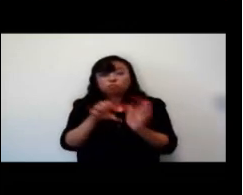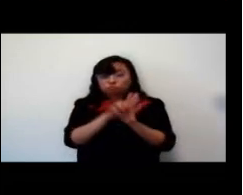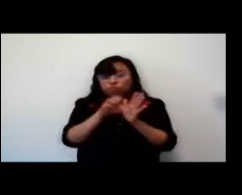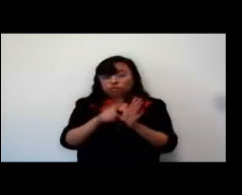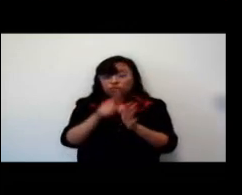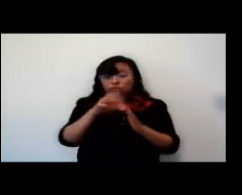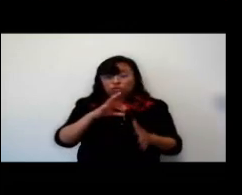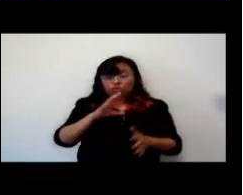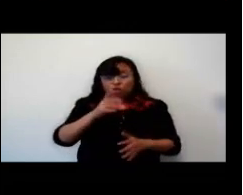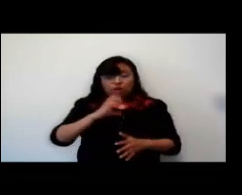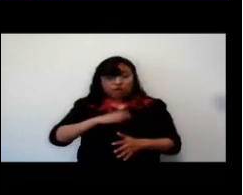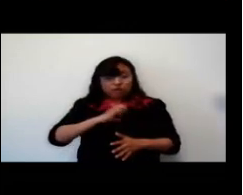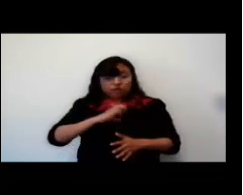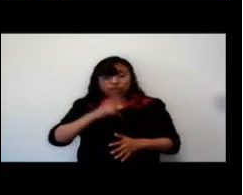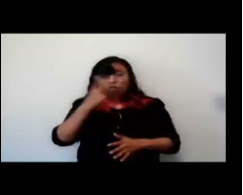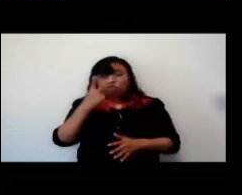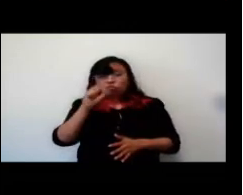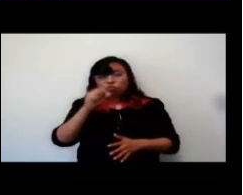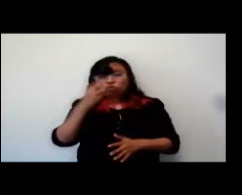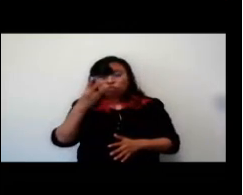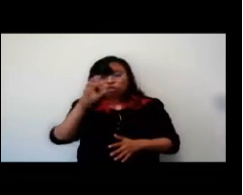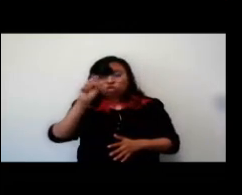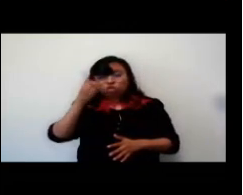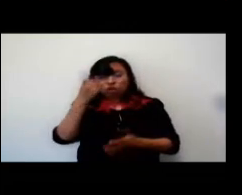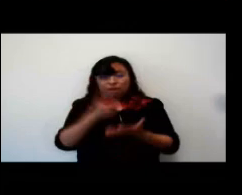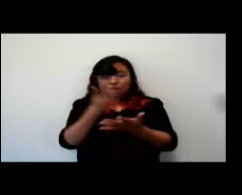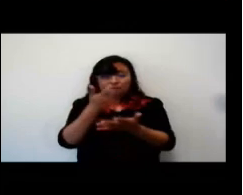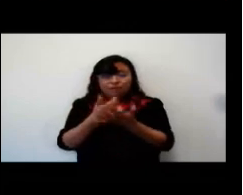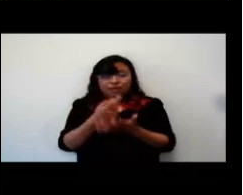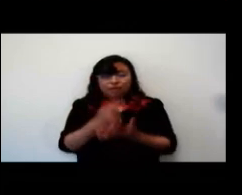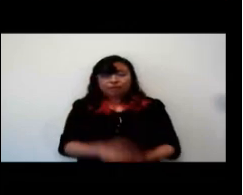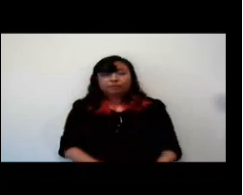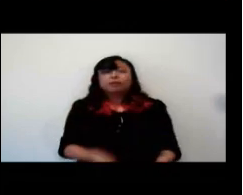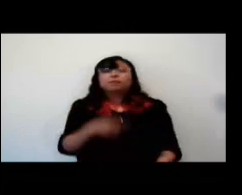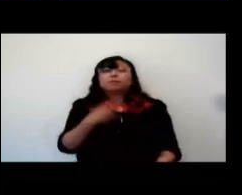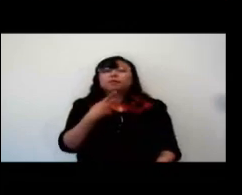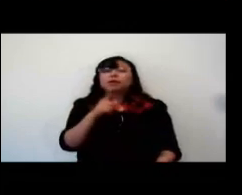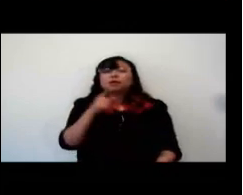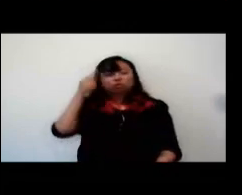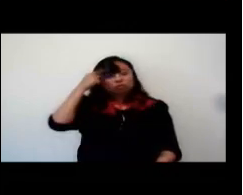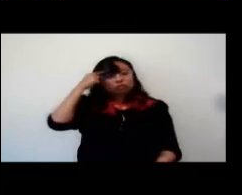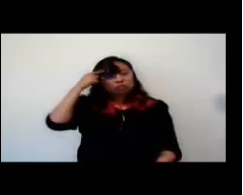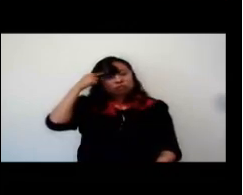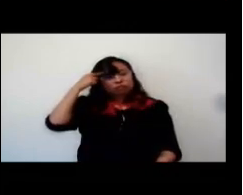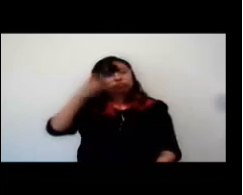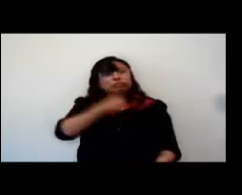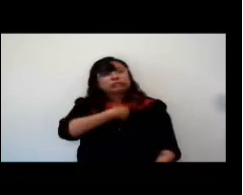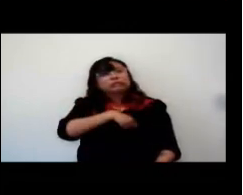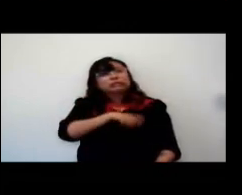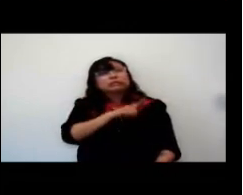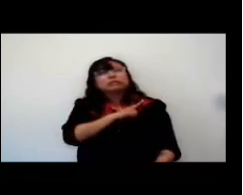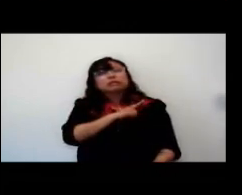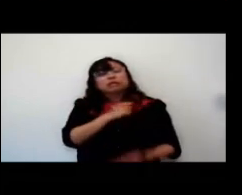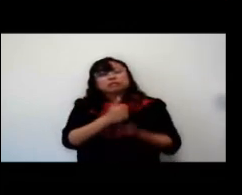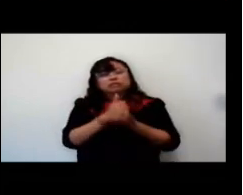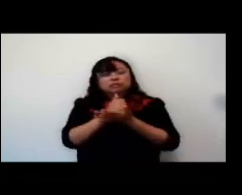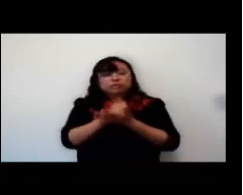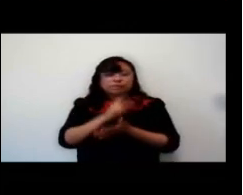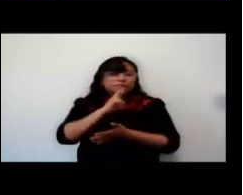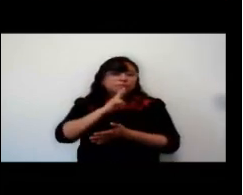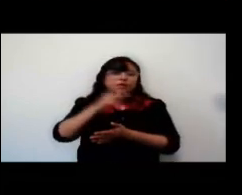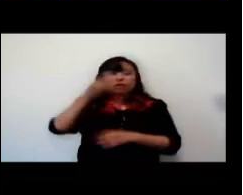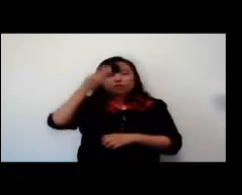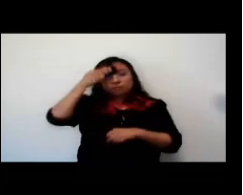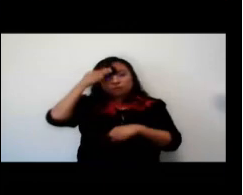cada dólar invertido. Entonces vean la diferencia. El impacto en salud mental es muy importante, nos ayuda a tener una mejor memoria